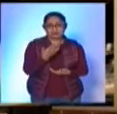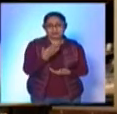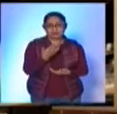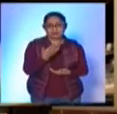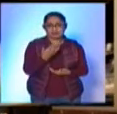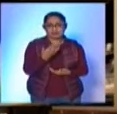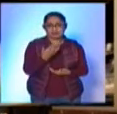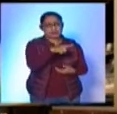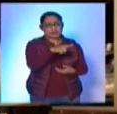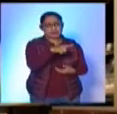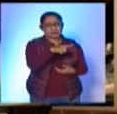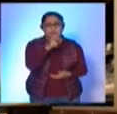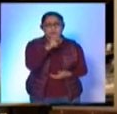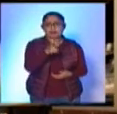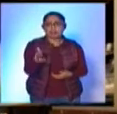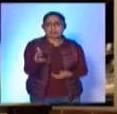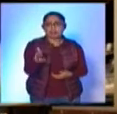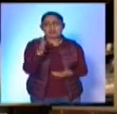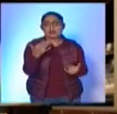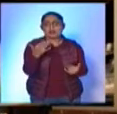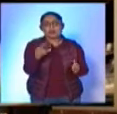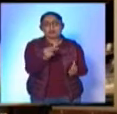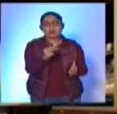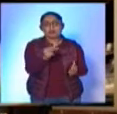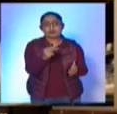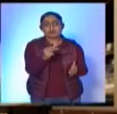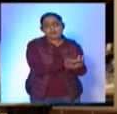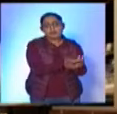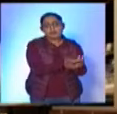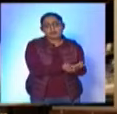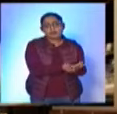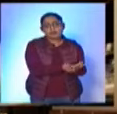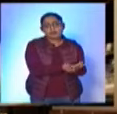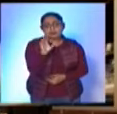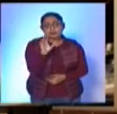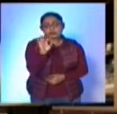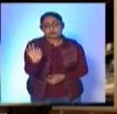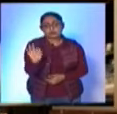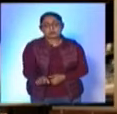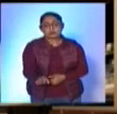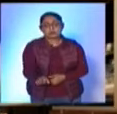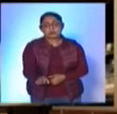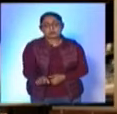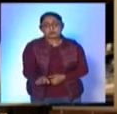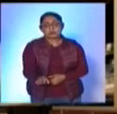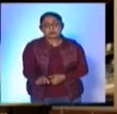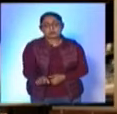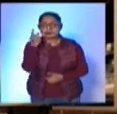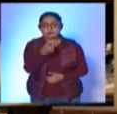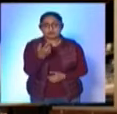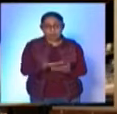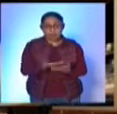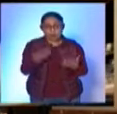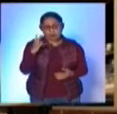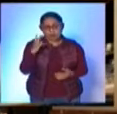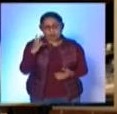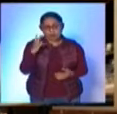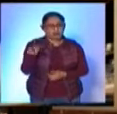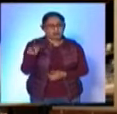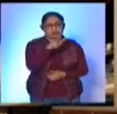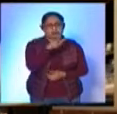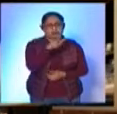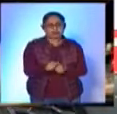compañeros ya pararon las unidades, te puedo hablar de más de un 35%. Martínez Pasalagua dijo que ante este panorama que se ha generado